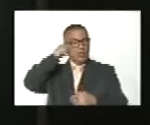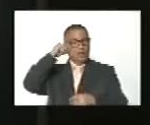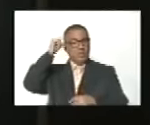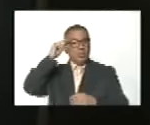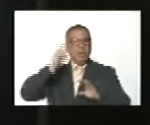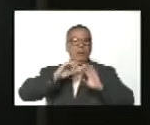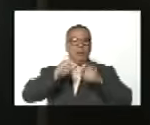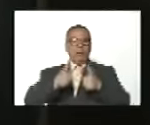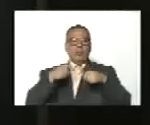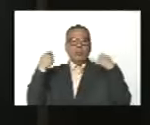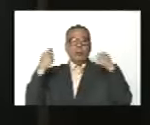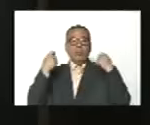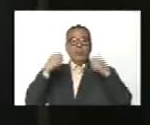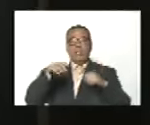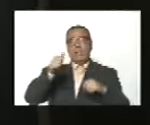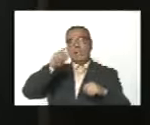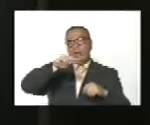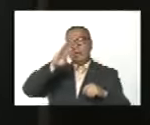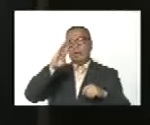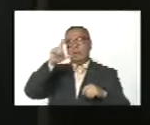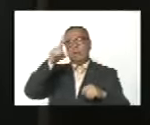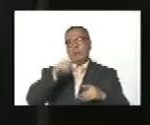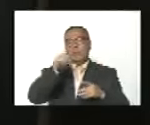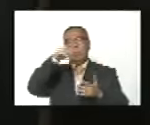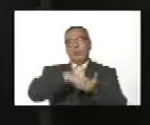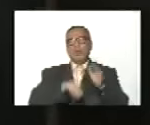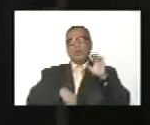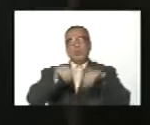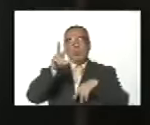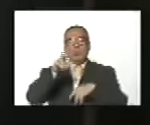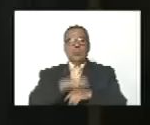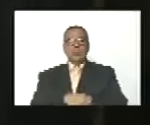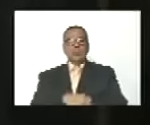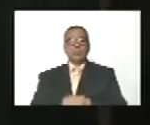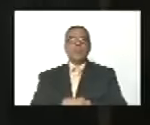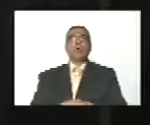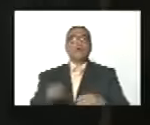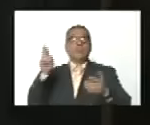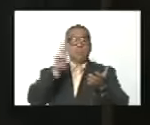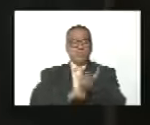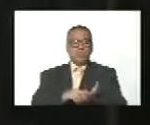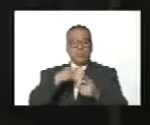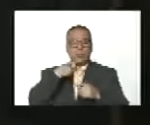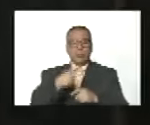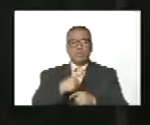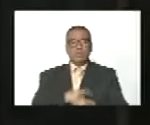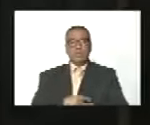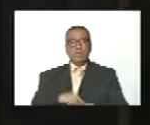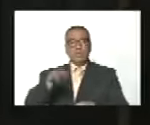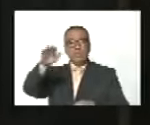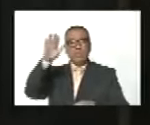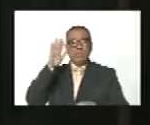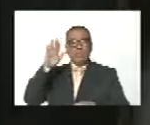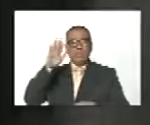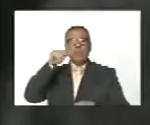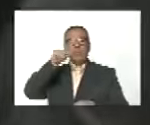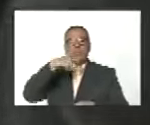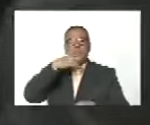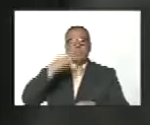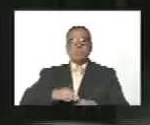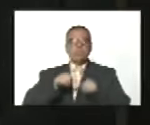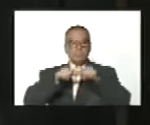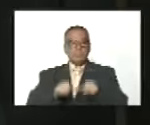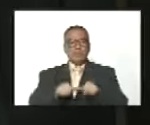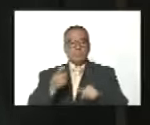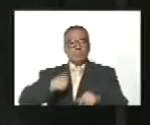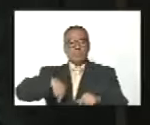el inicio de la campaña admirable en 1813 es ratificar el compromiso indeclinable y